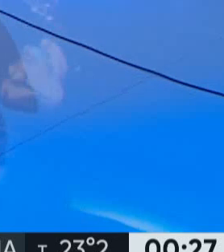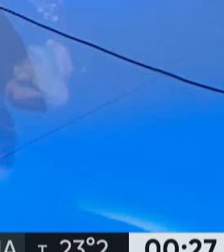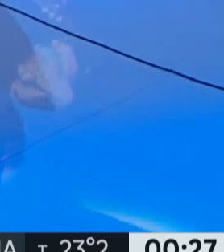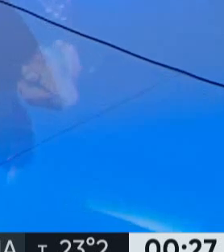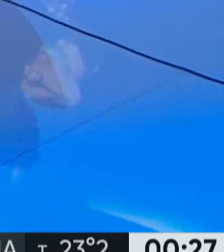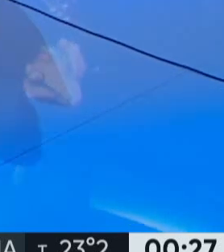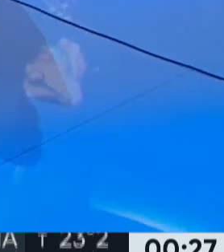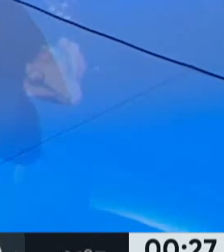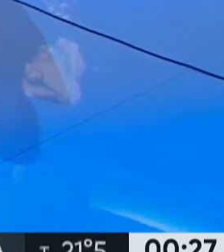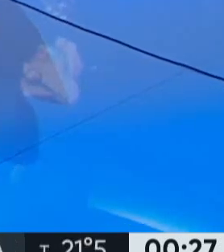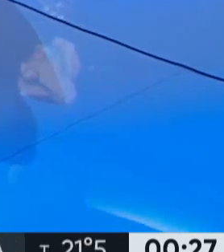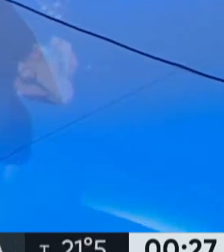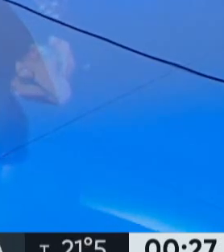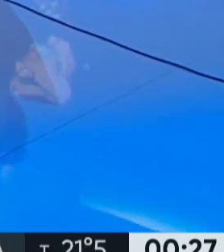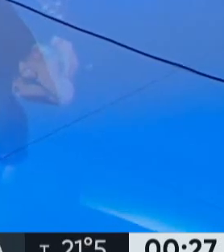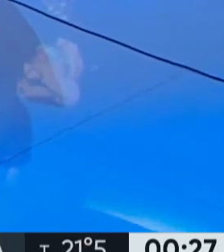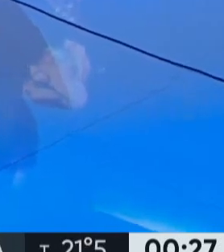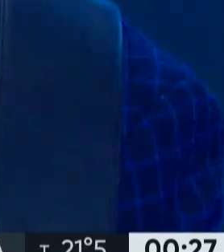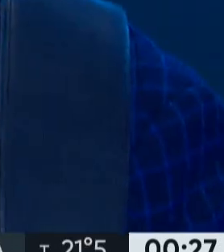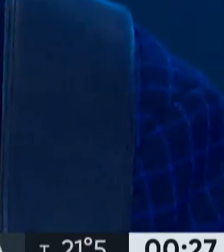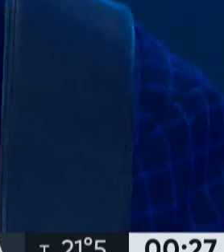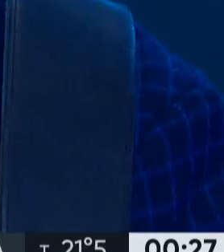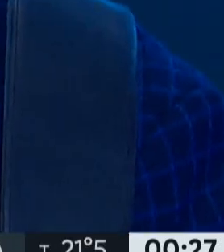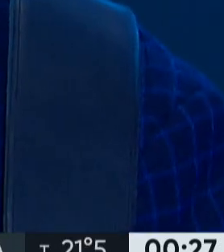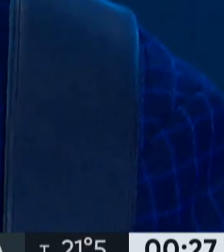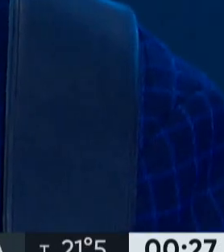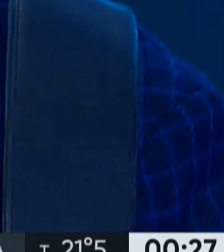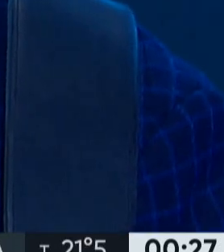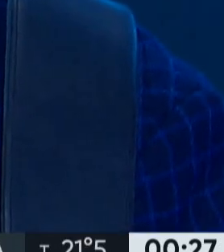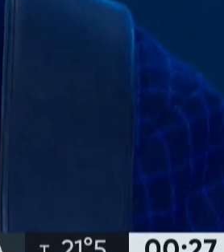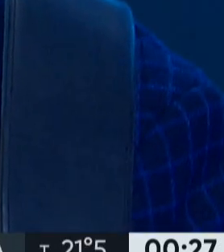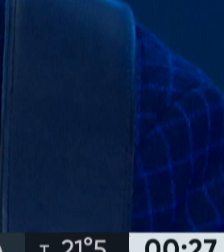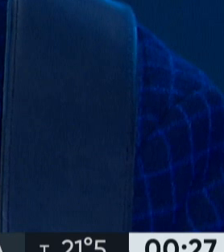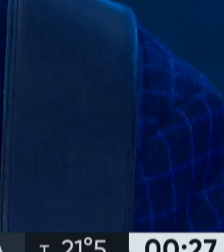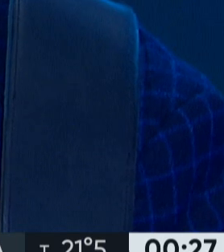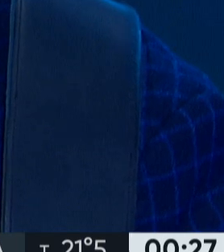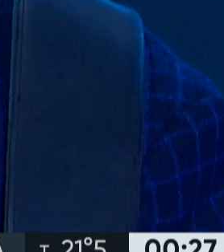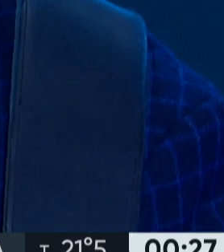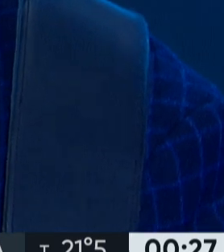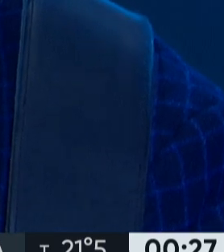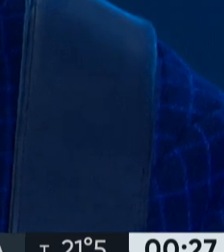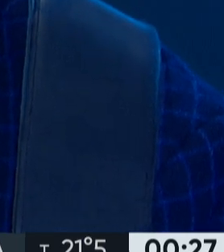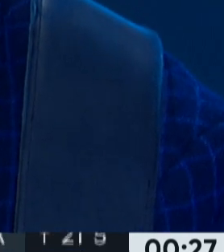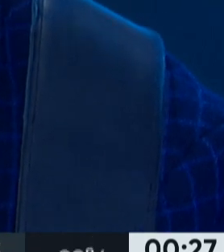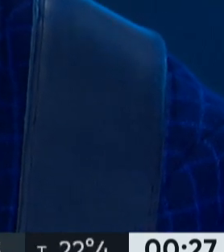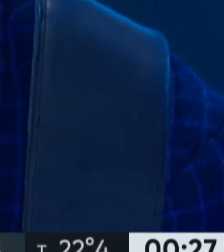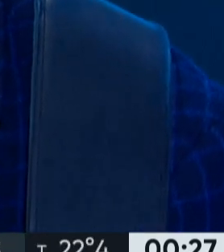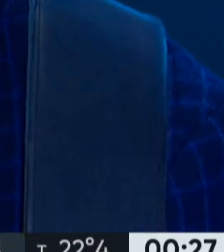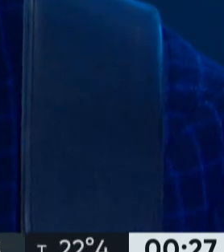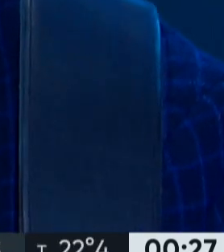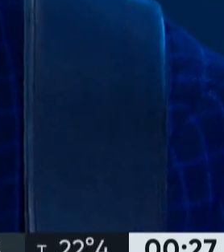de satisfacción, pero algo profundo que me dé